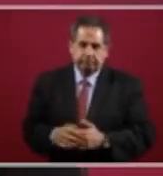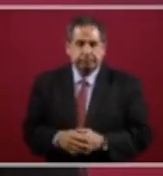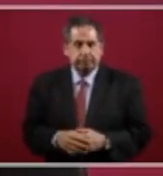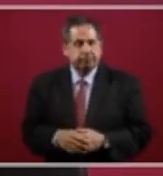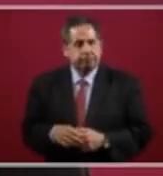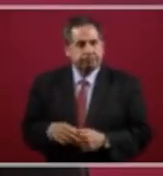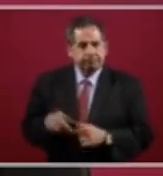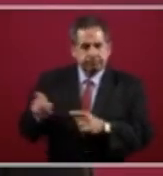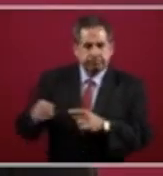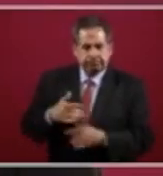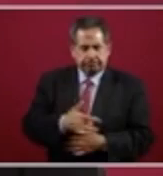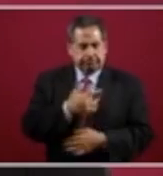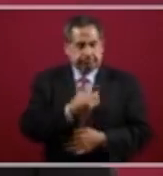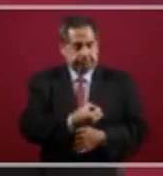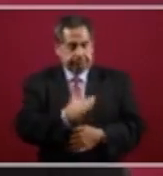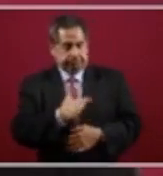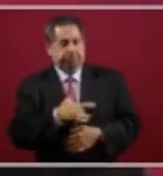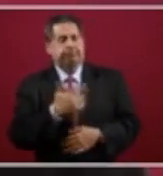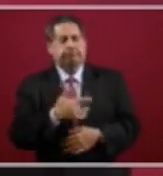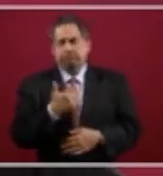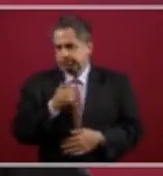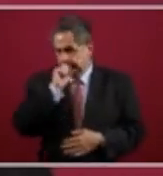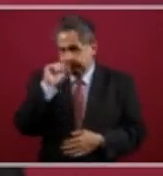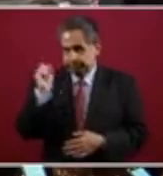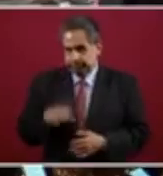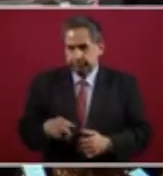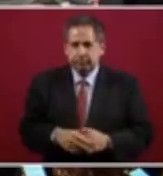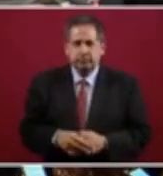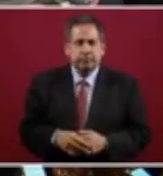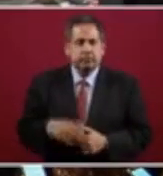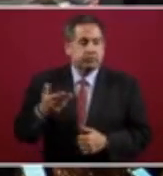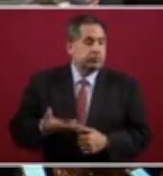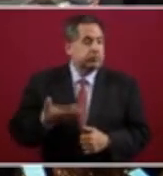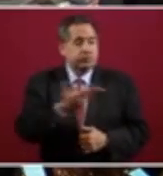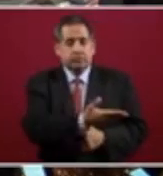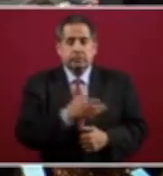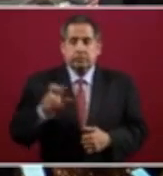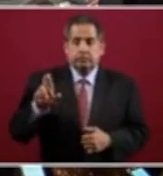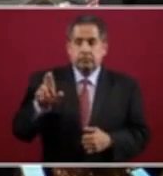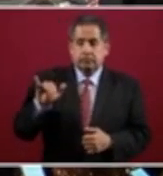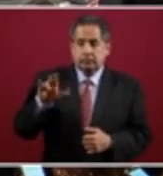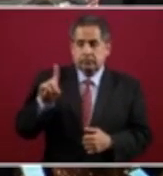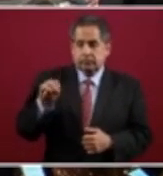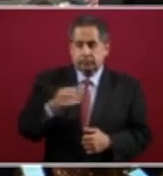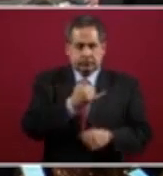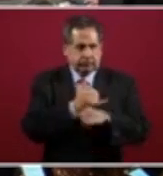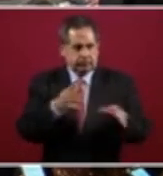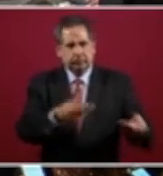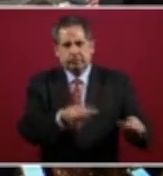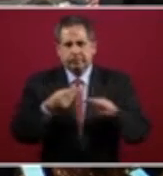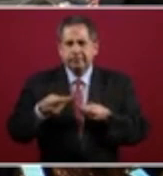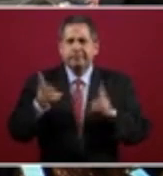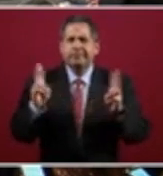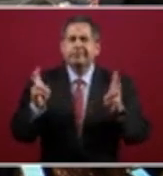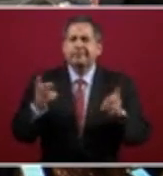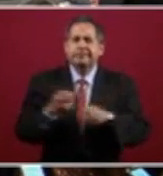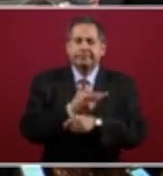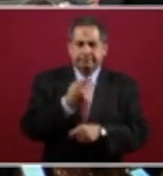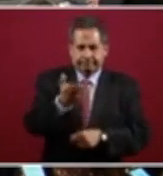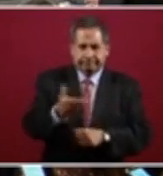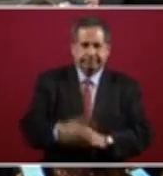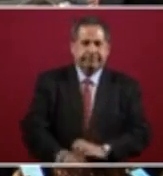tengan su estímulo. Entonces vamos a pedirle a Ricardo que nos informe sobre este tema.